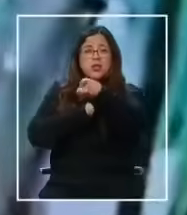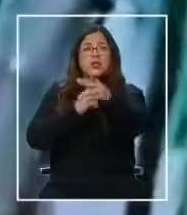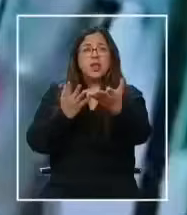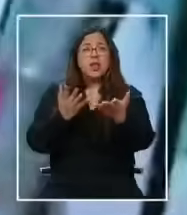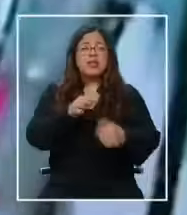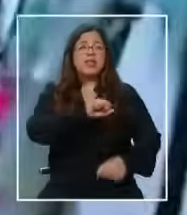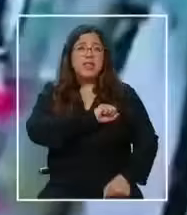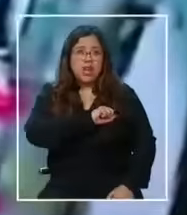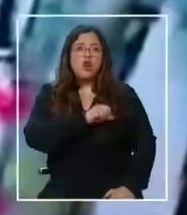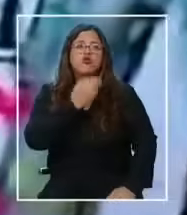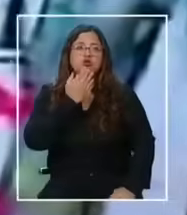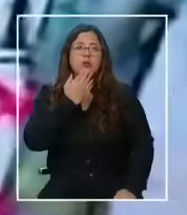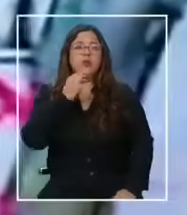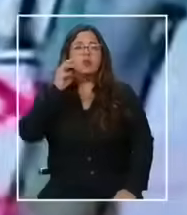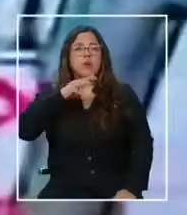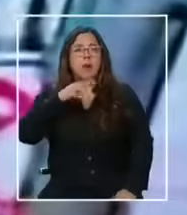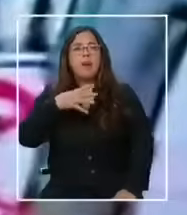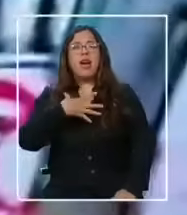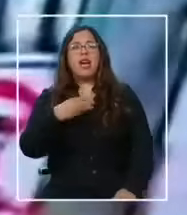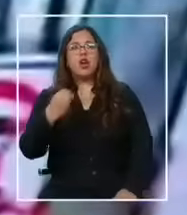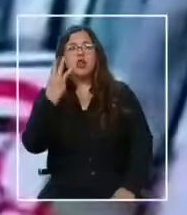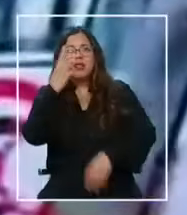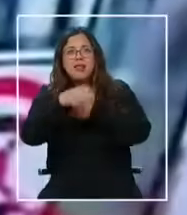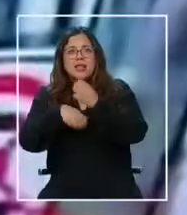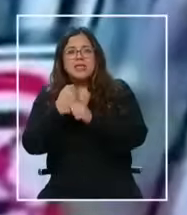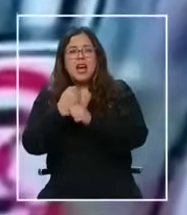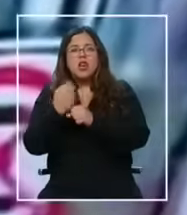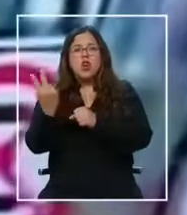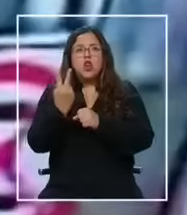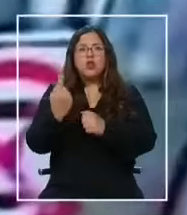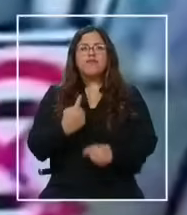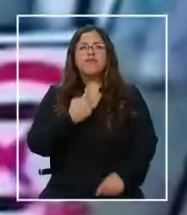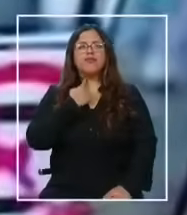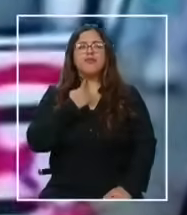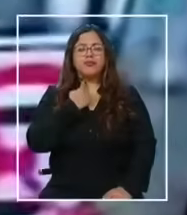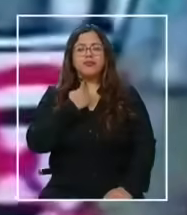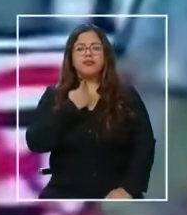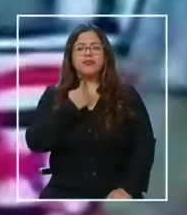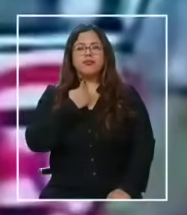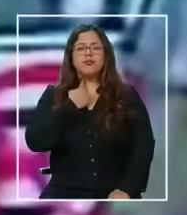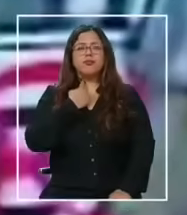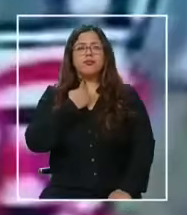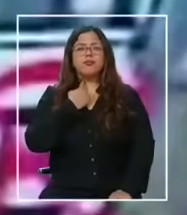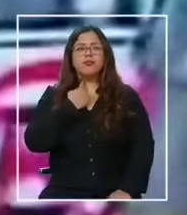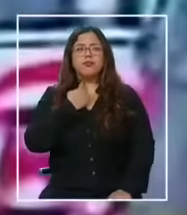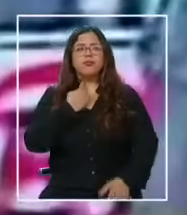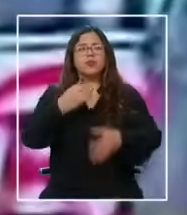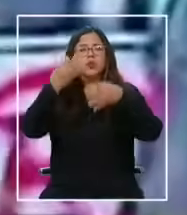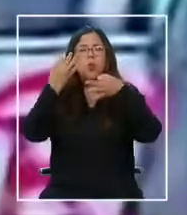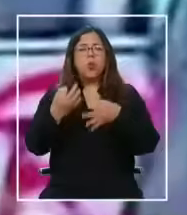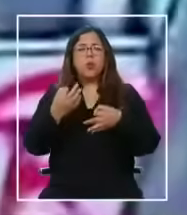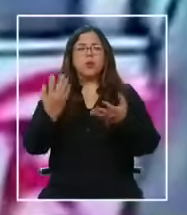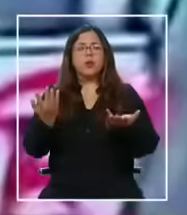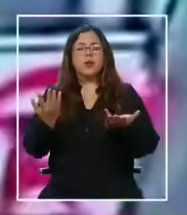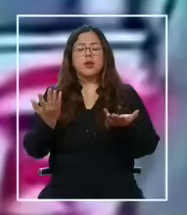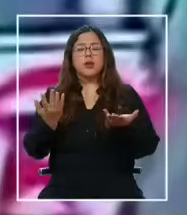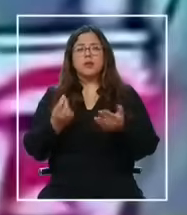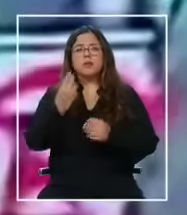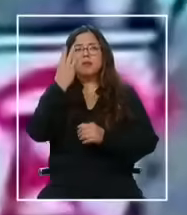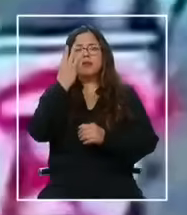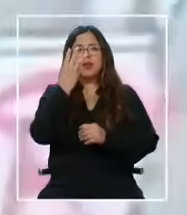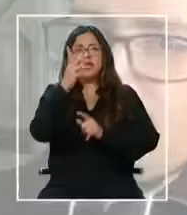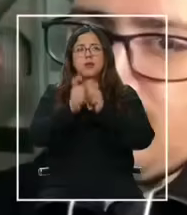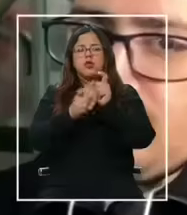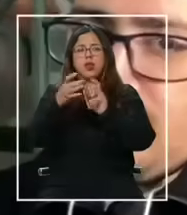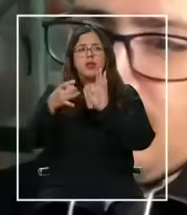en Santiago también una madre y su hijo de 3 años se convertían en nuevas víctimas son abordados por eh tres